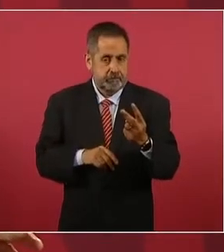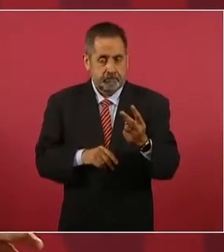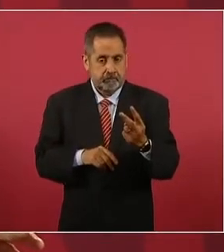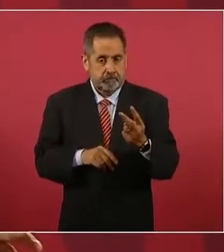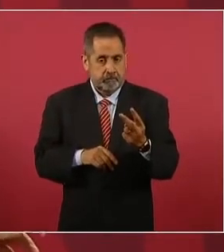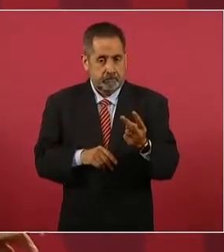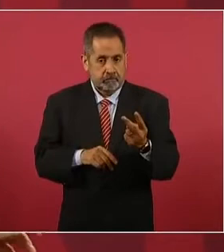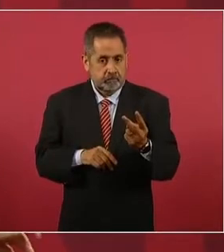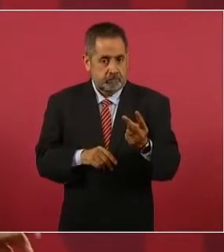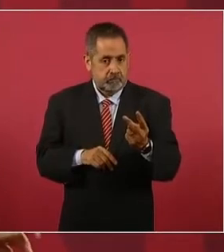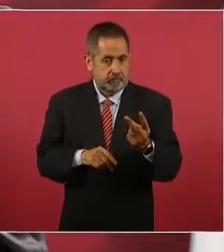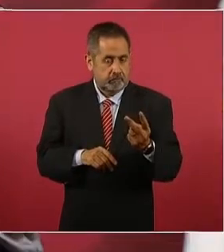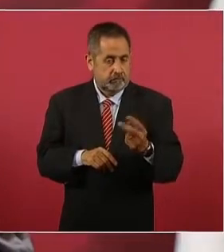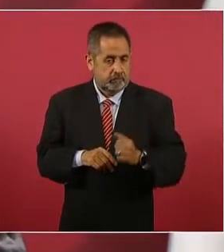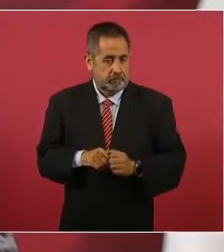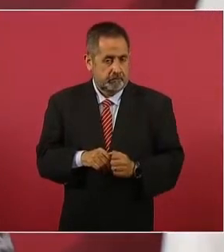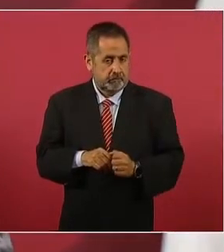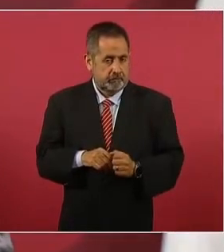o